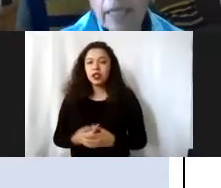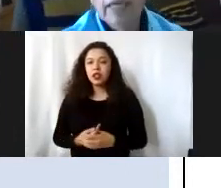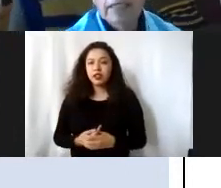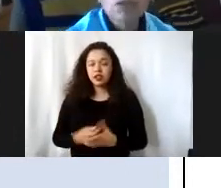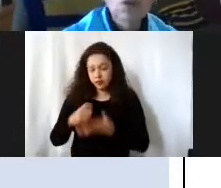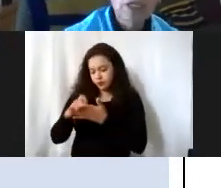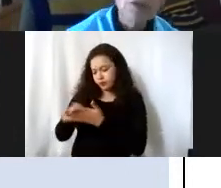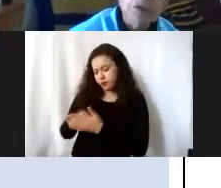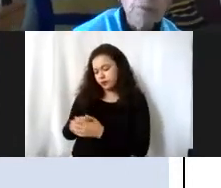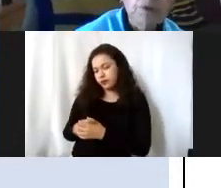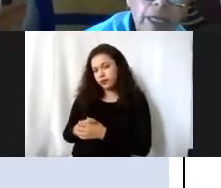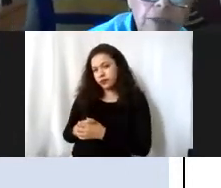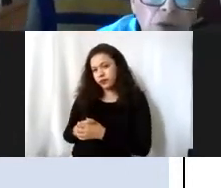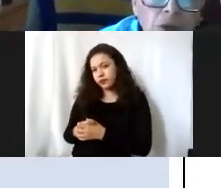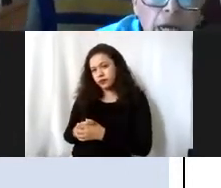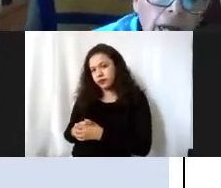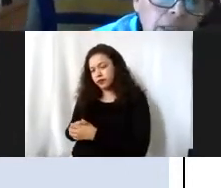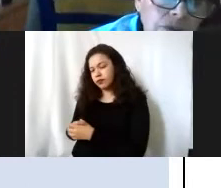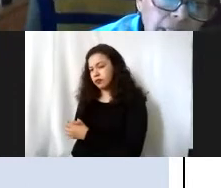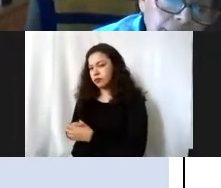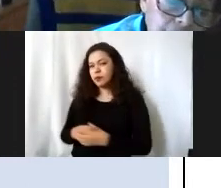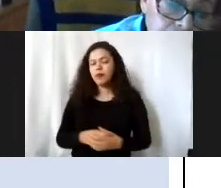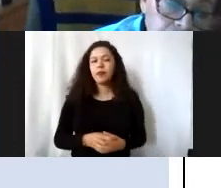han ido incorporando